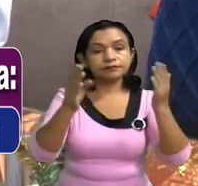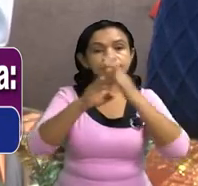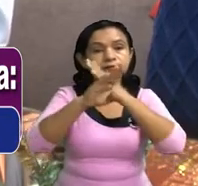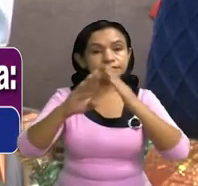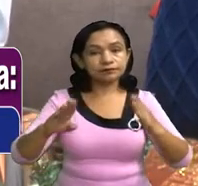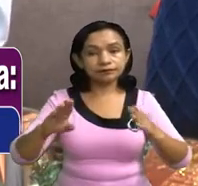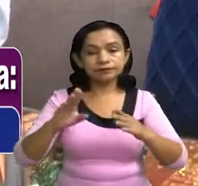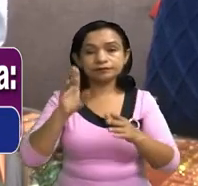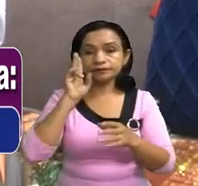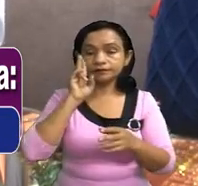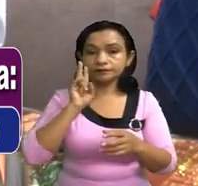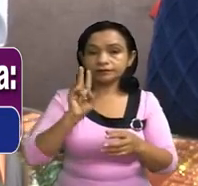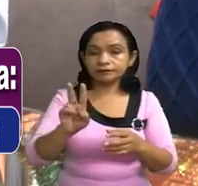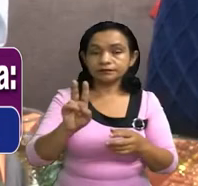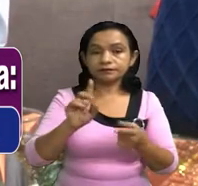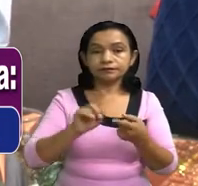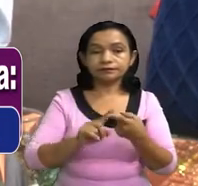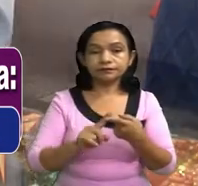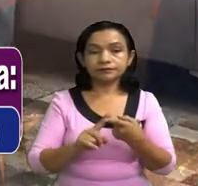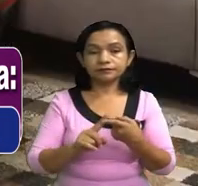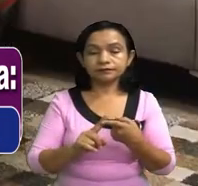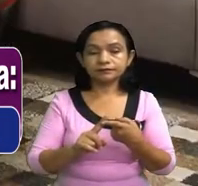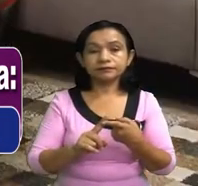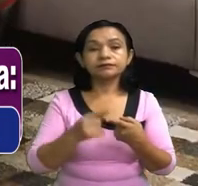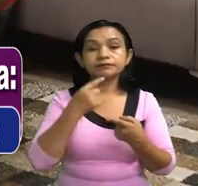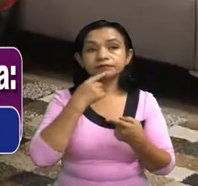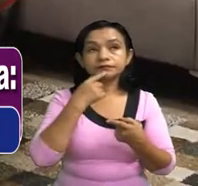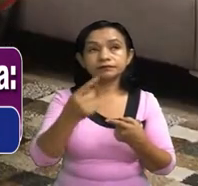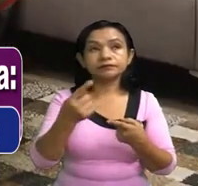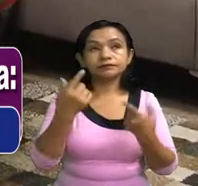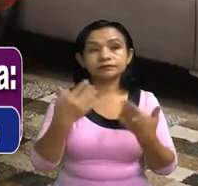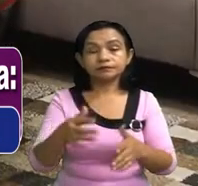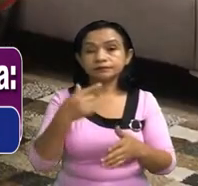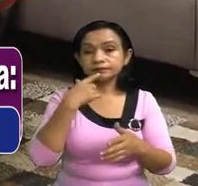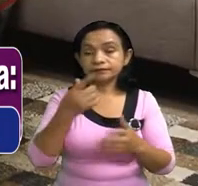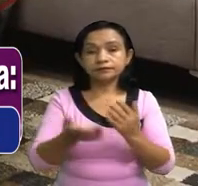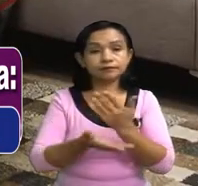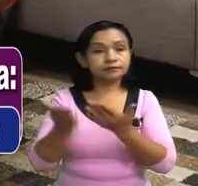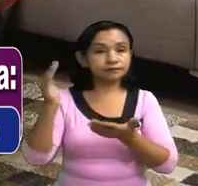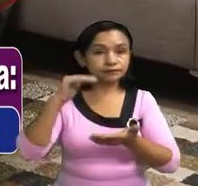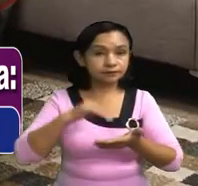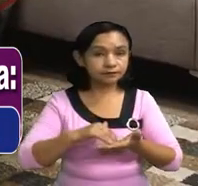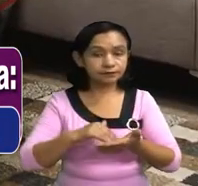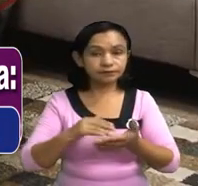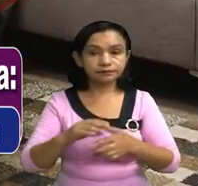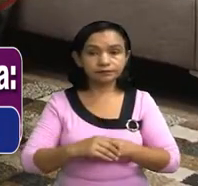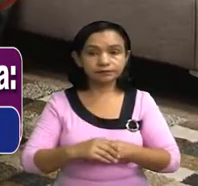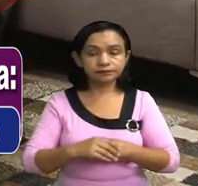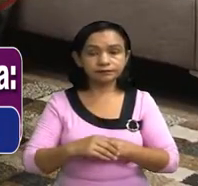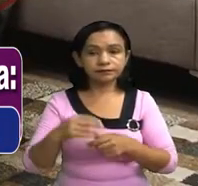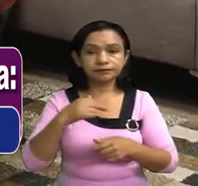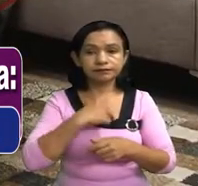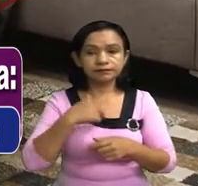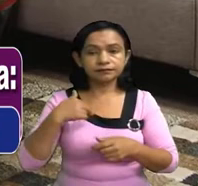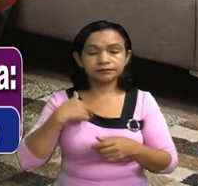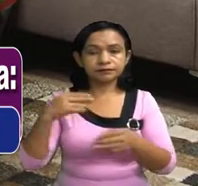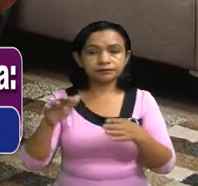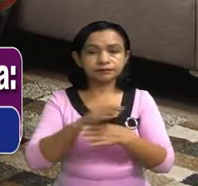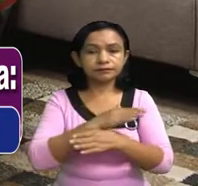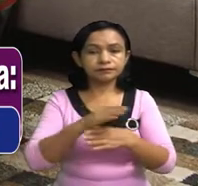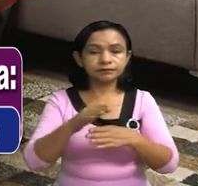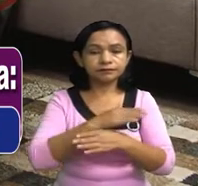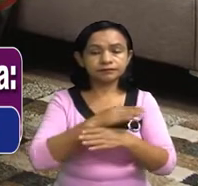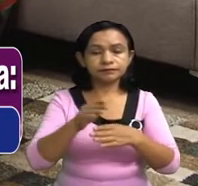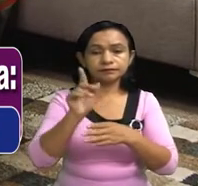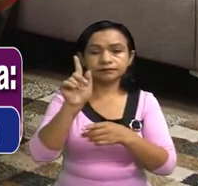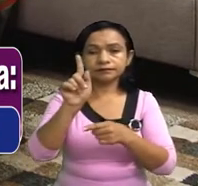eso fíjate, Elmer, que nosotros hemos dicho, y aquí lo reafirmo, hemos andado en distintos medios